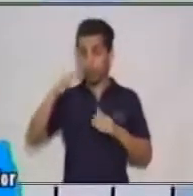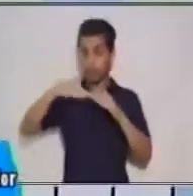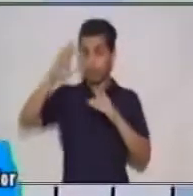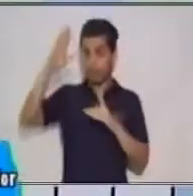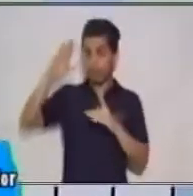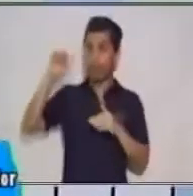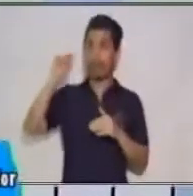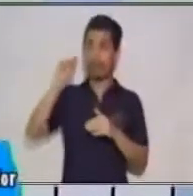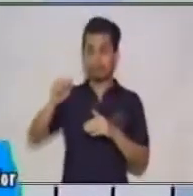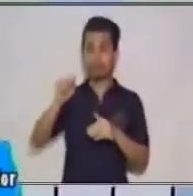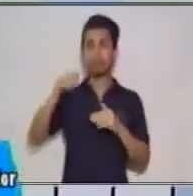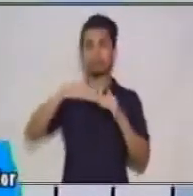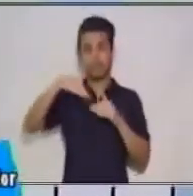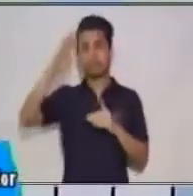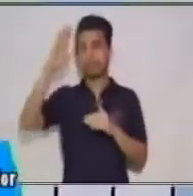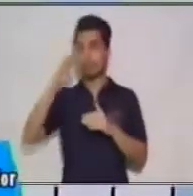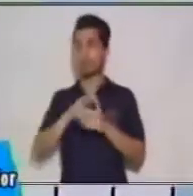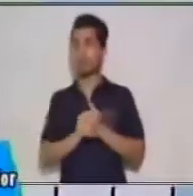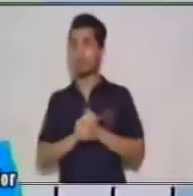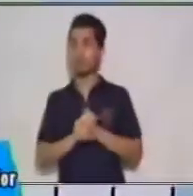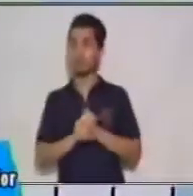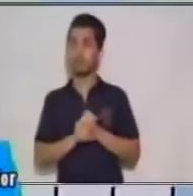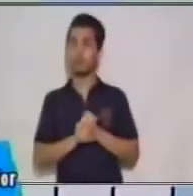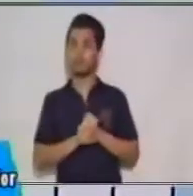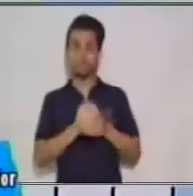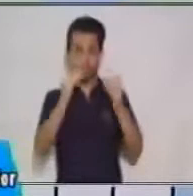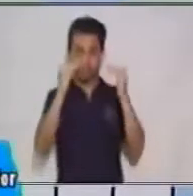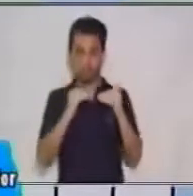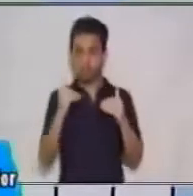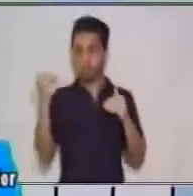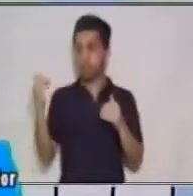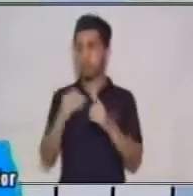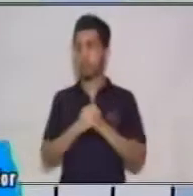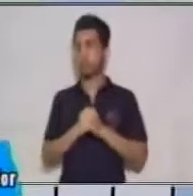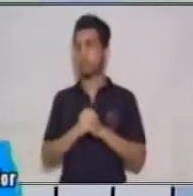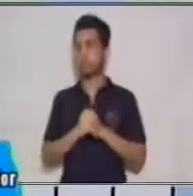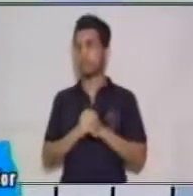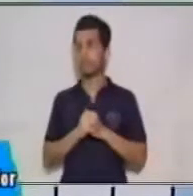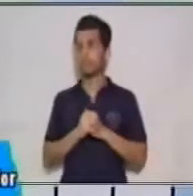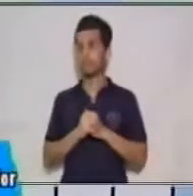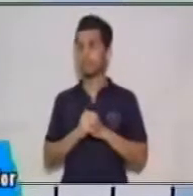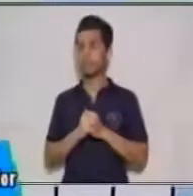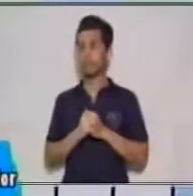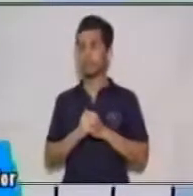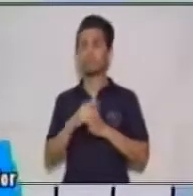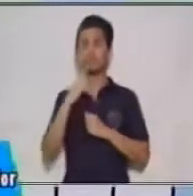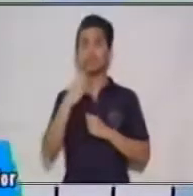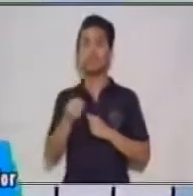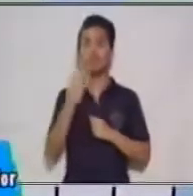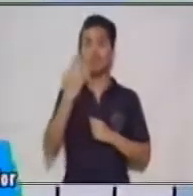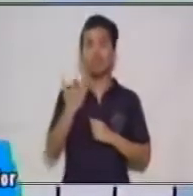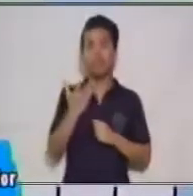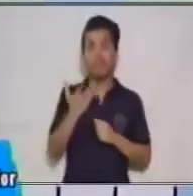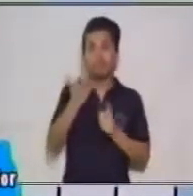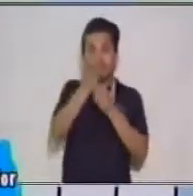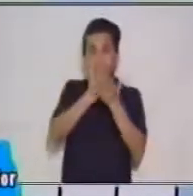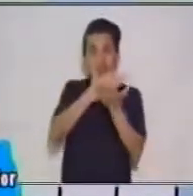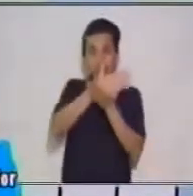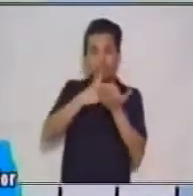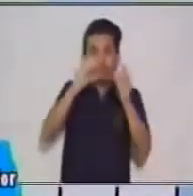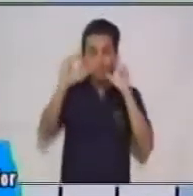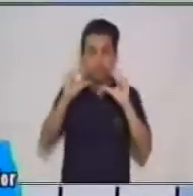la fracción más grande. Vamos a la siguiente figura. Acá dice en cuántas partes está